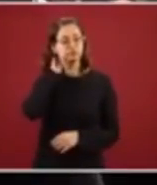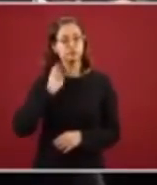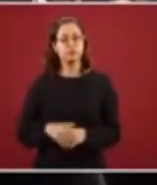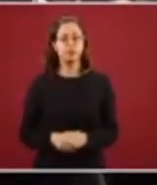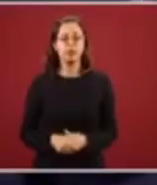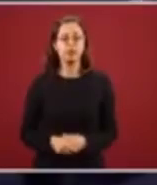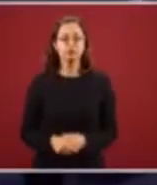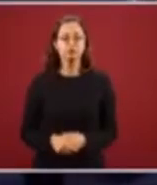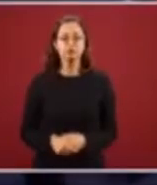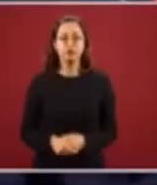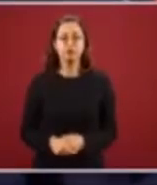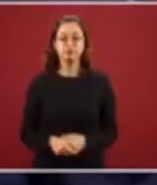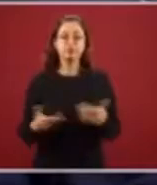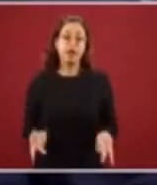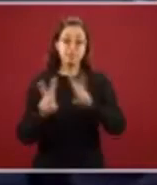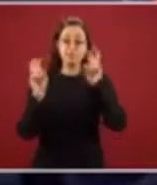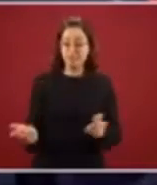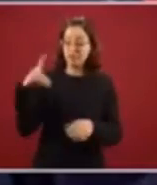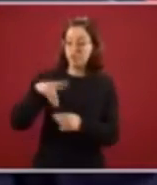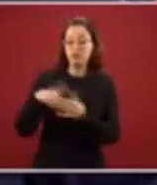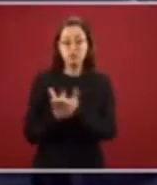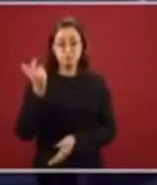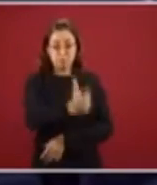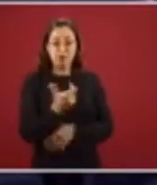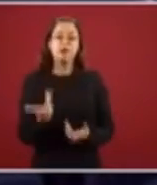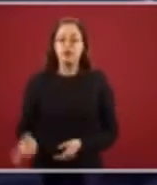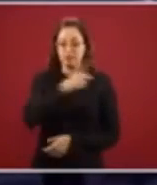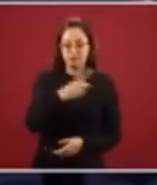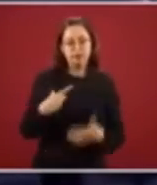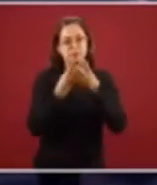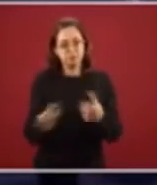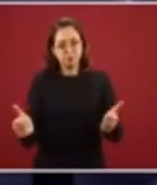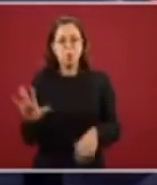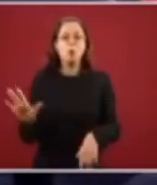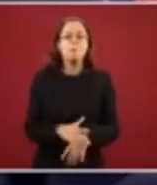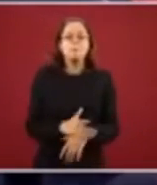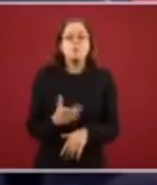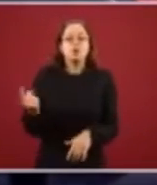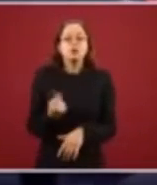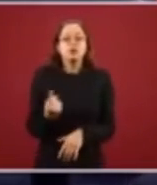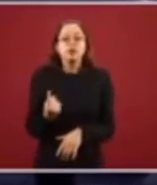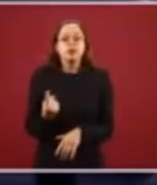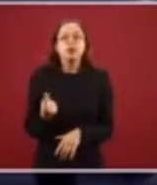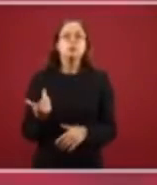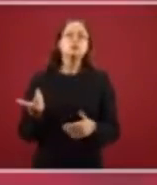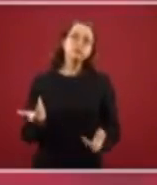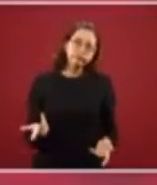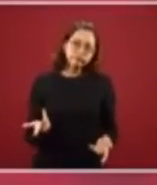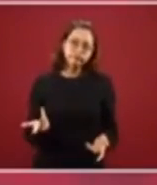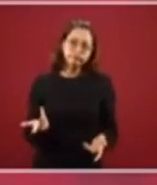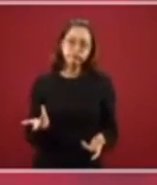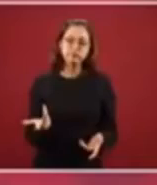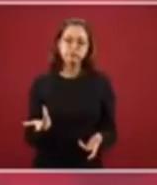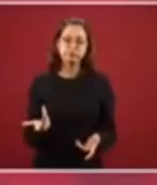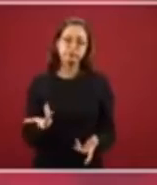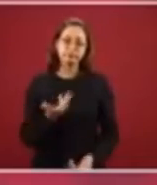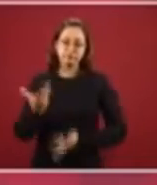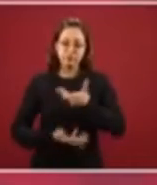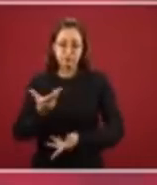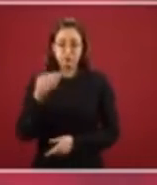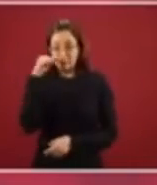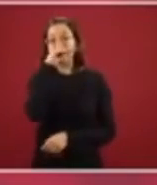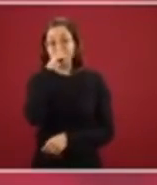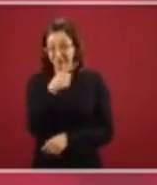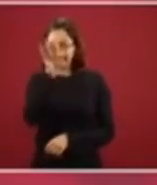de las llamadas cuotas de recuperación, que porque en efecto eso impide que el servicio